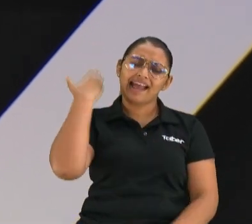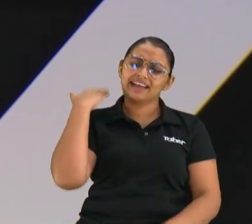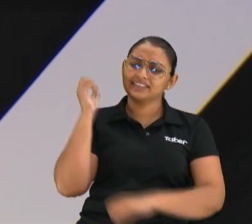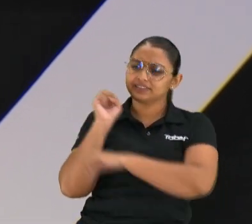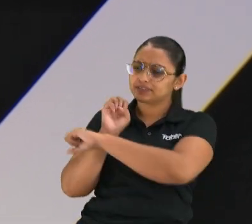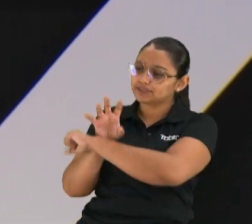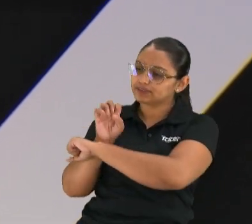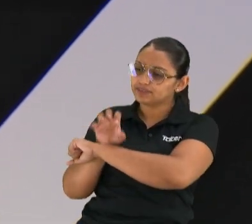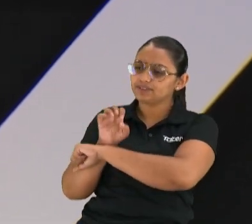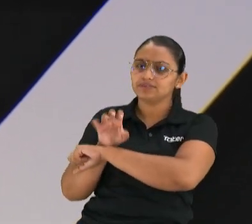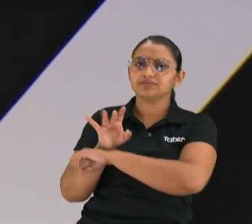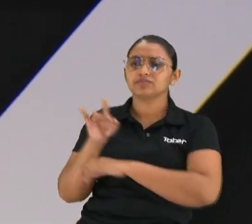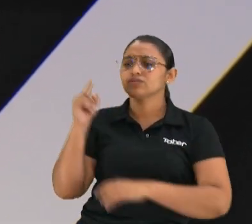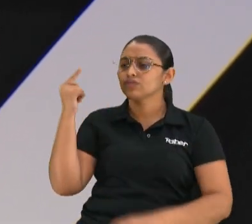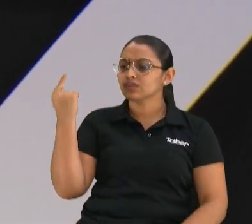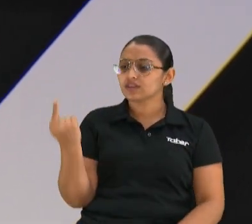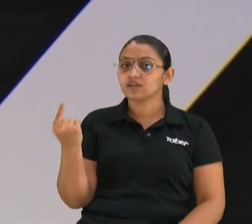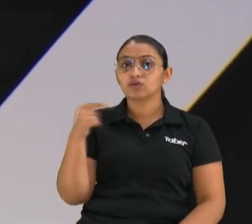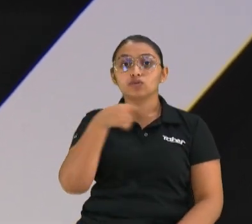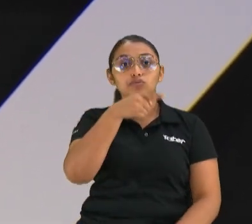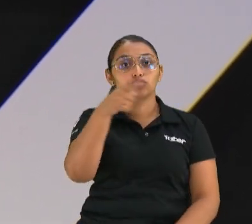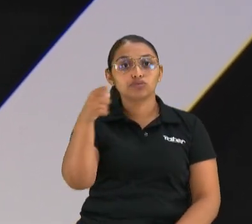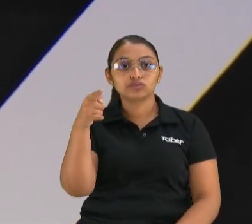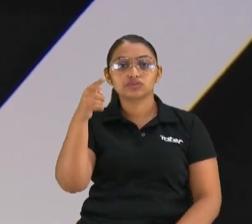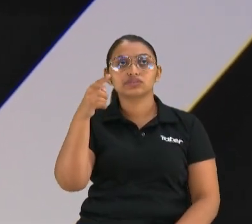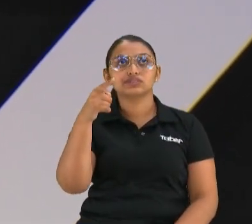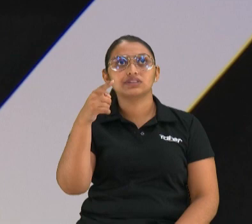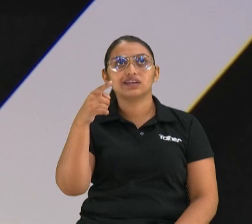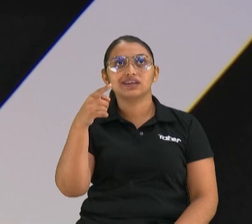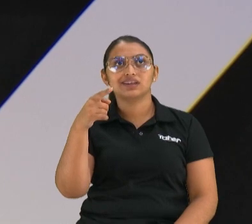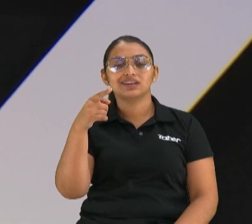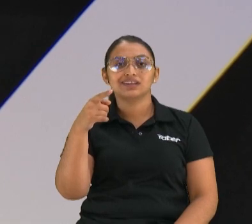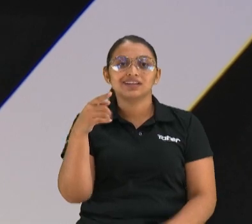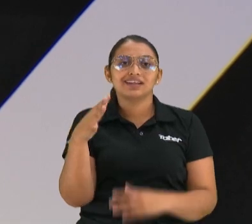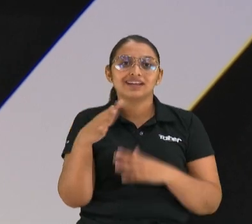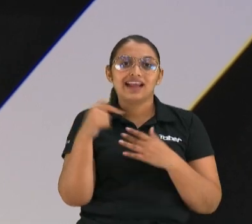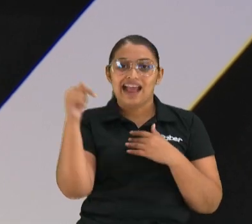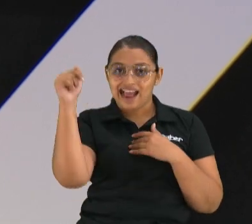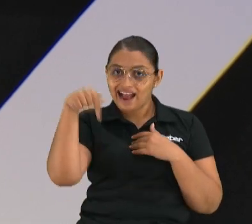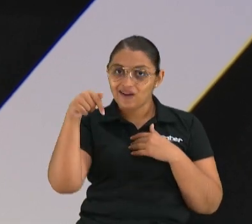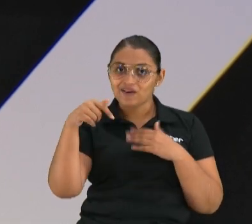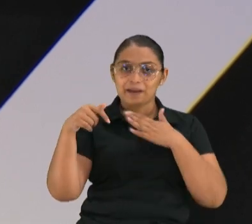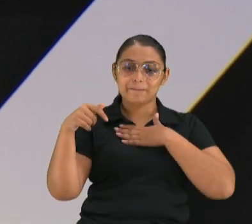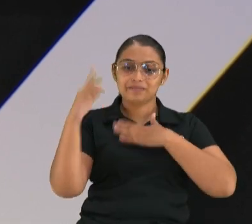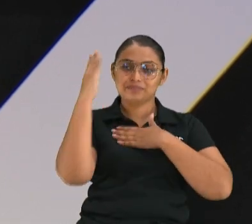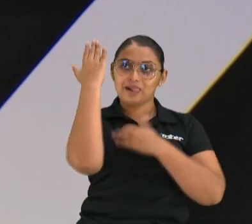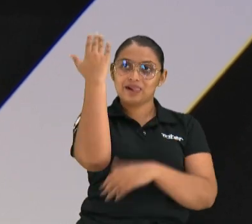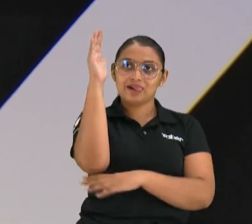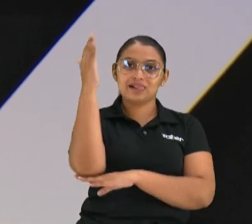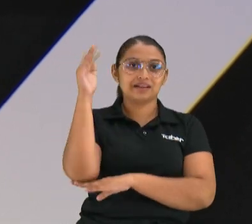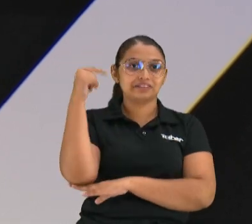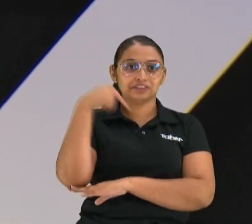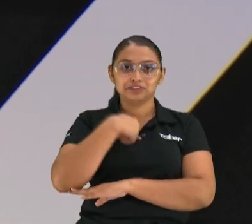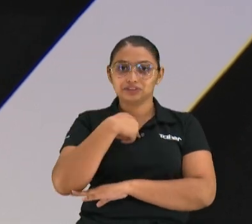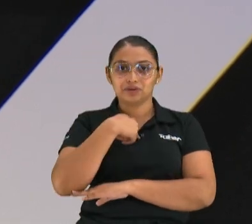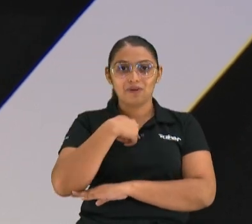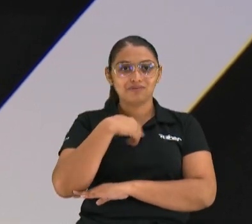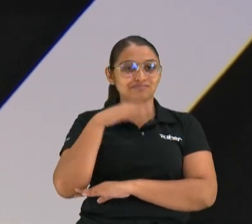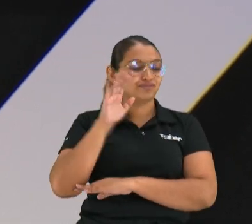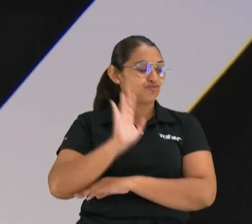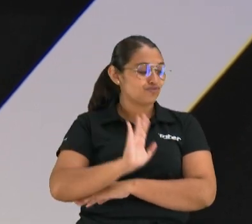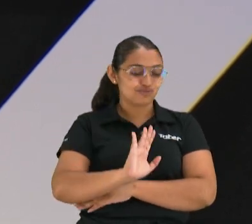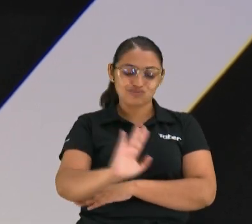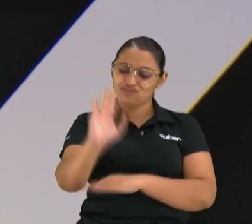a una de las personas menos privilegiadas de Cerebro en El Salvador jamás fuimos estudiantes